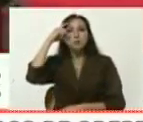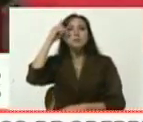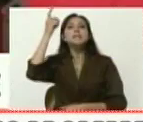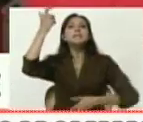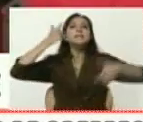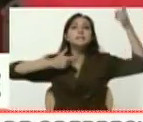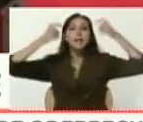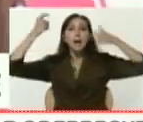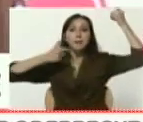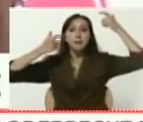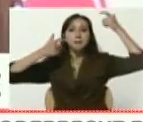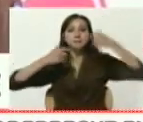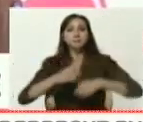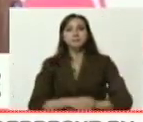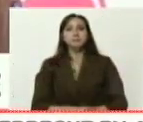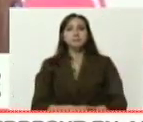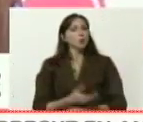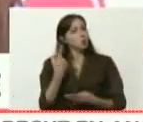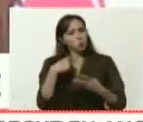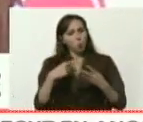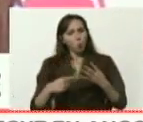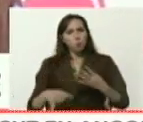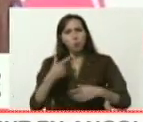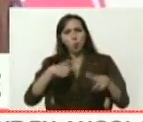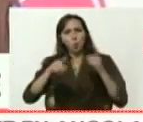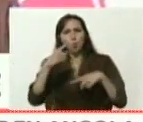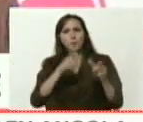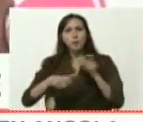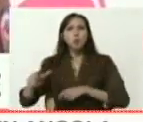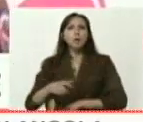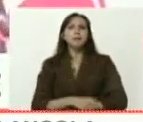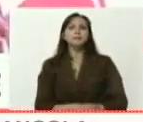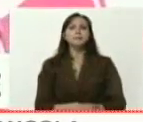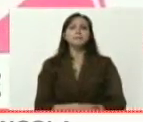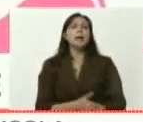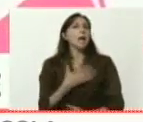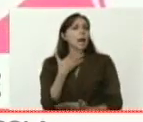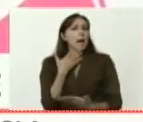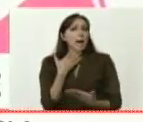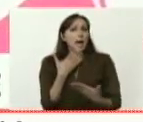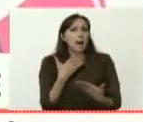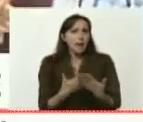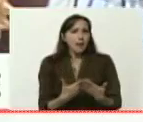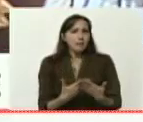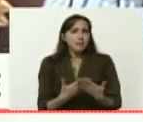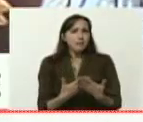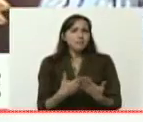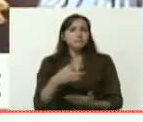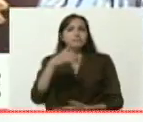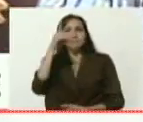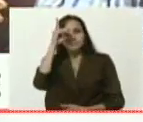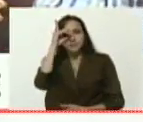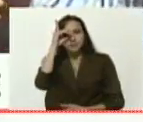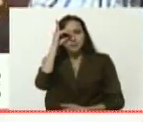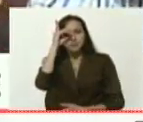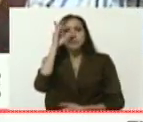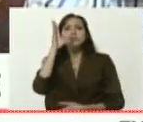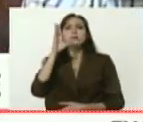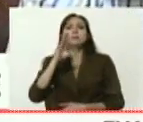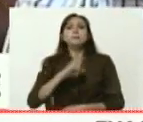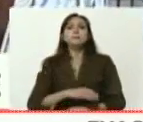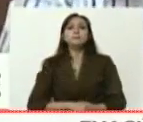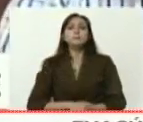Chávez, entre muchos más. Así es que gracias, mi vicepresidenta. Sé lo